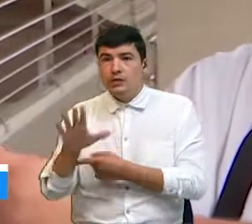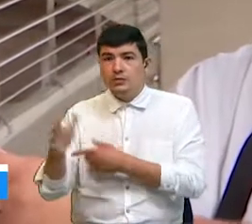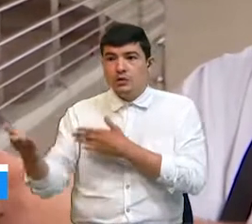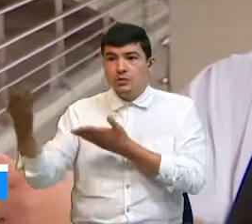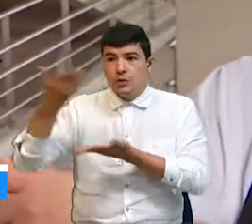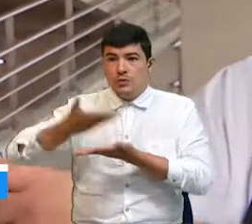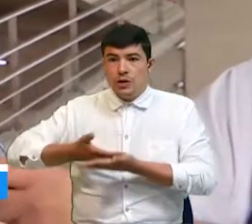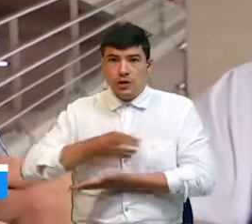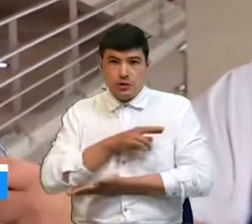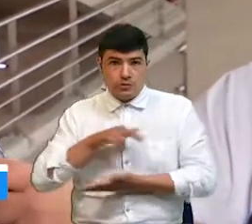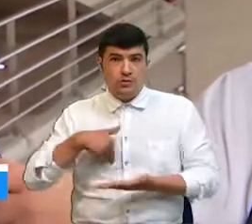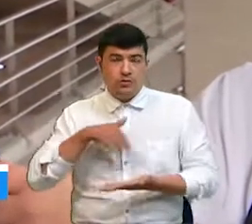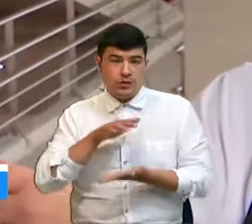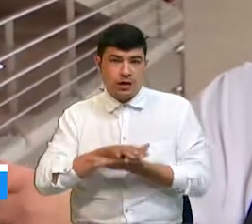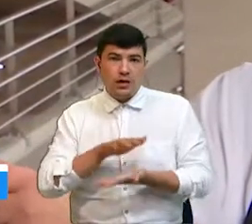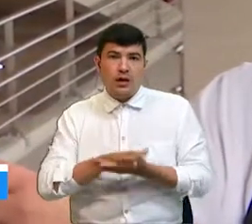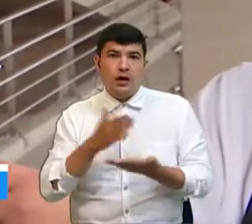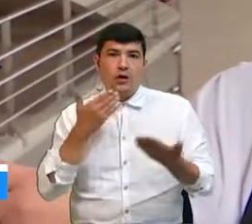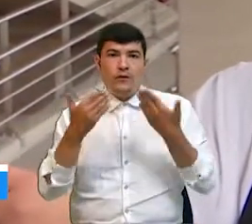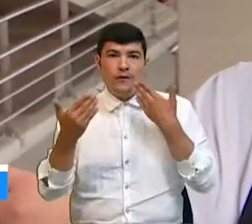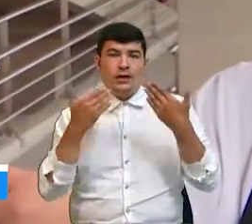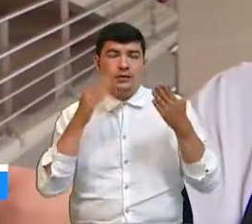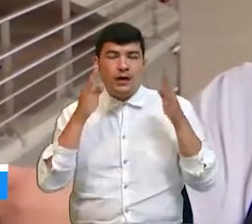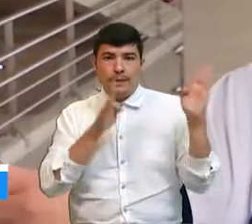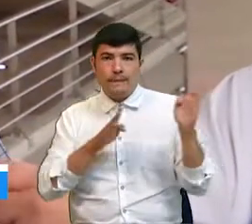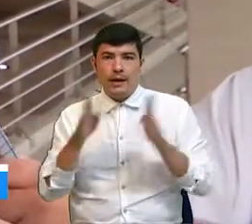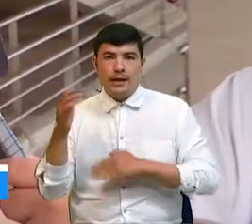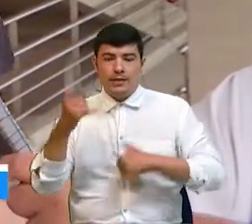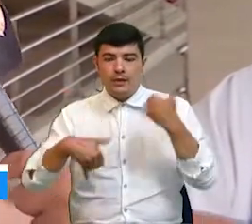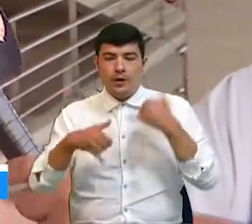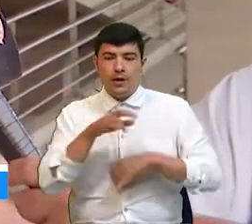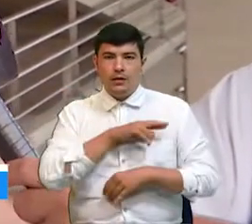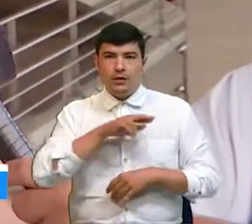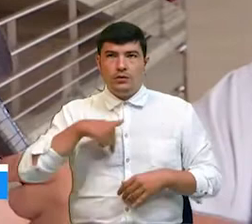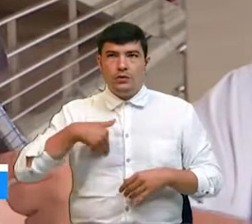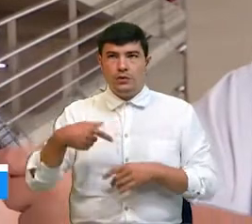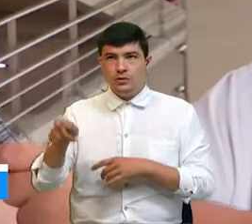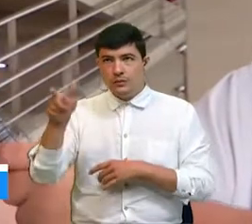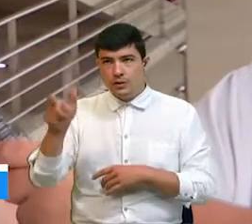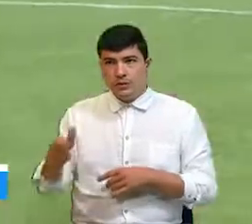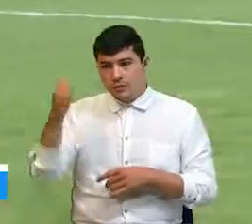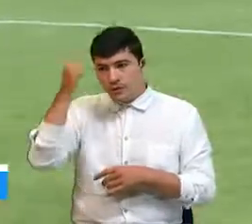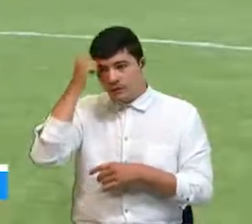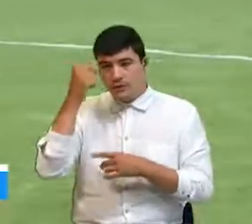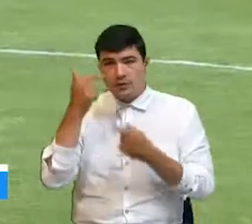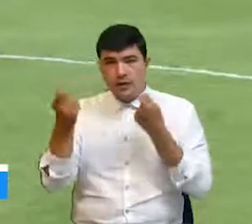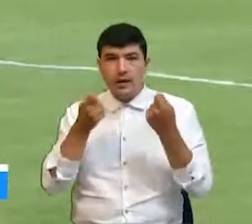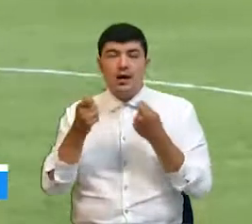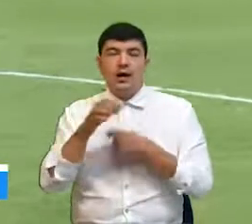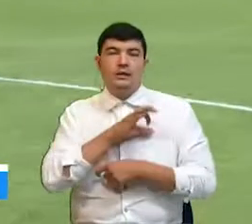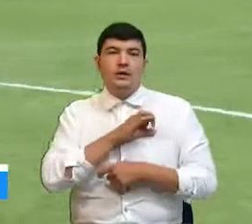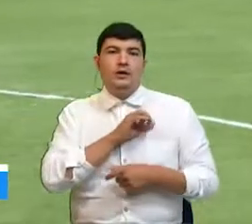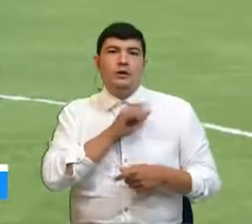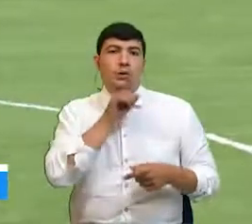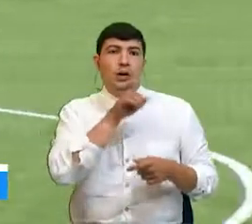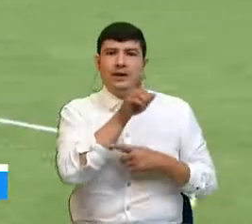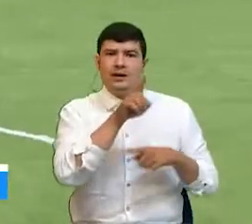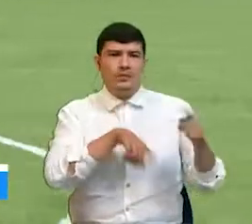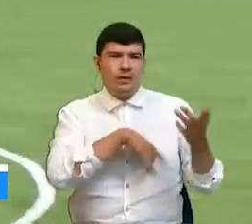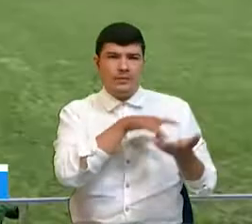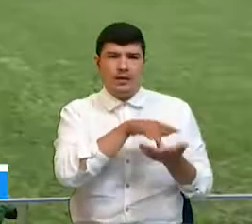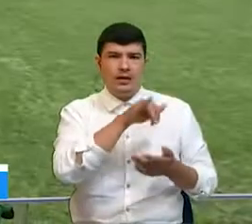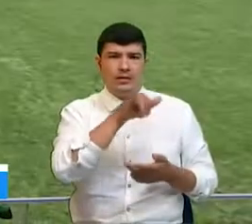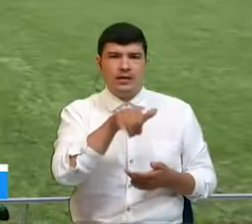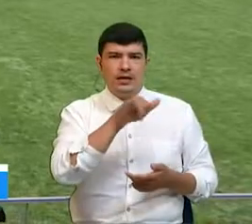nosotros muy tranquilos, ¿no? Confiando en el plan de juego de nosotros y en lo que el profe va a disponer el día sábado. Bucaramanga no podrá contar en su nómina con